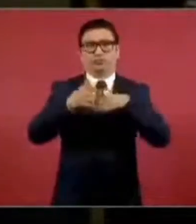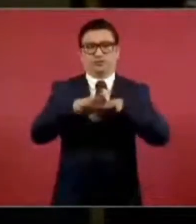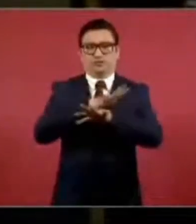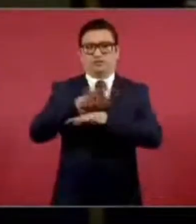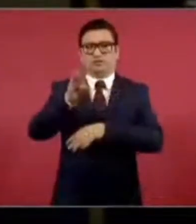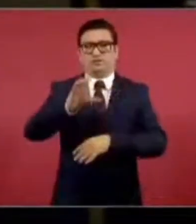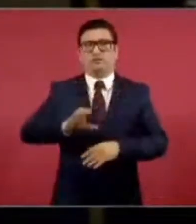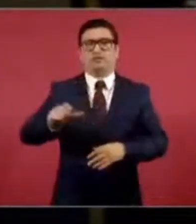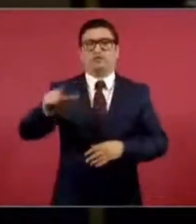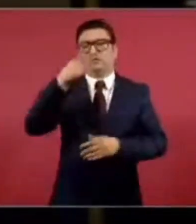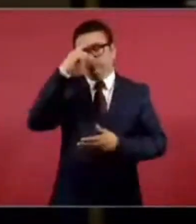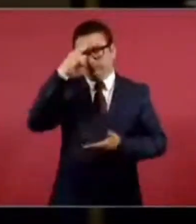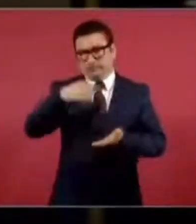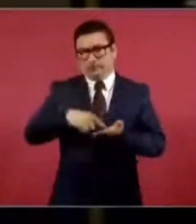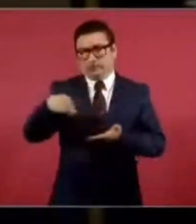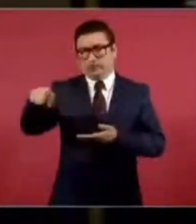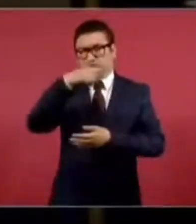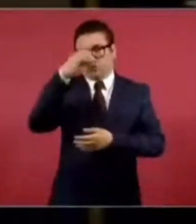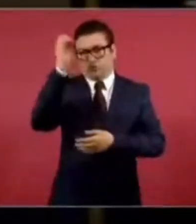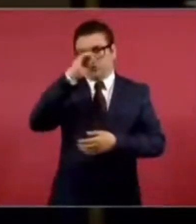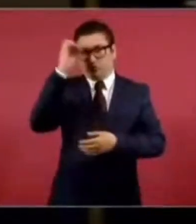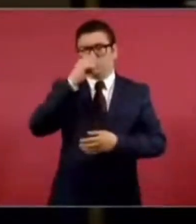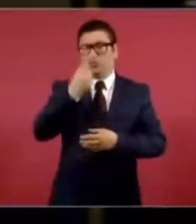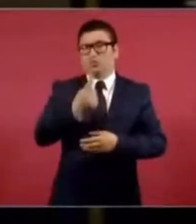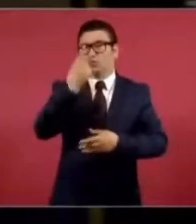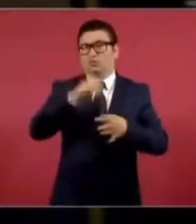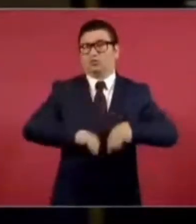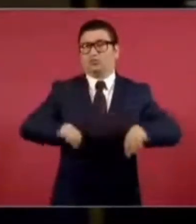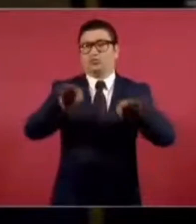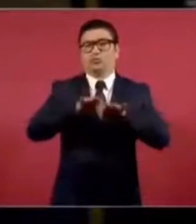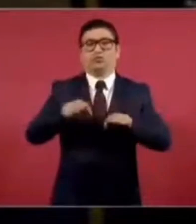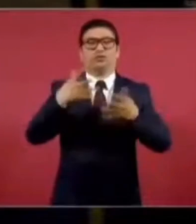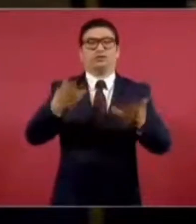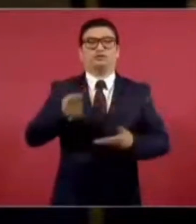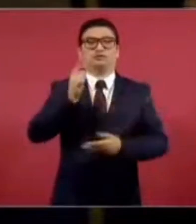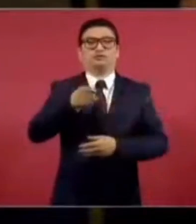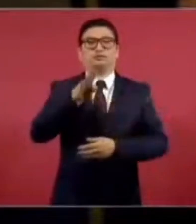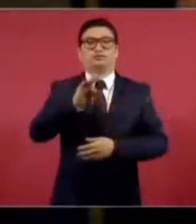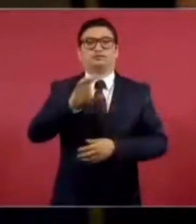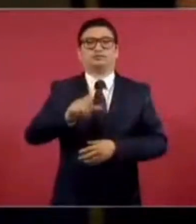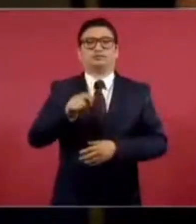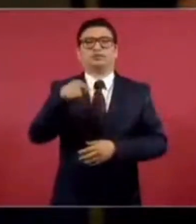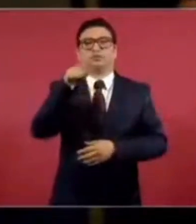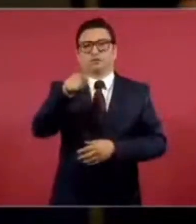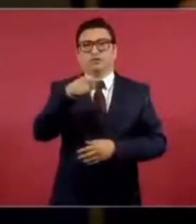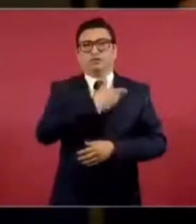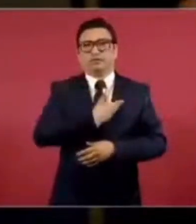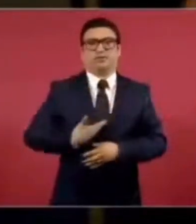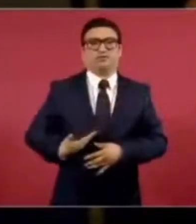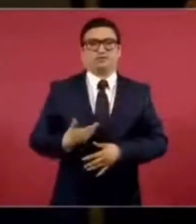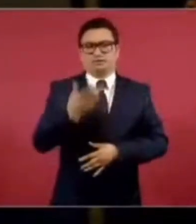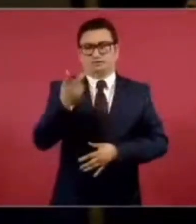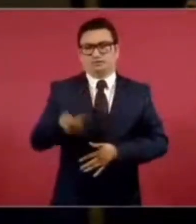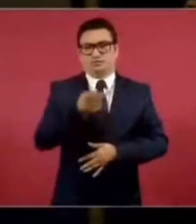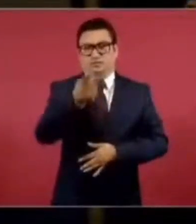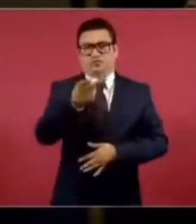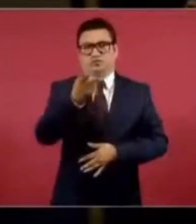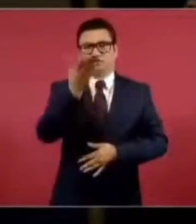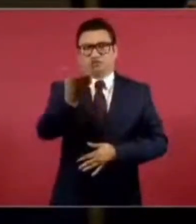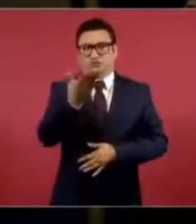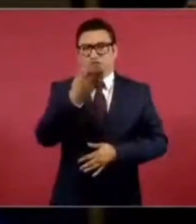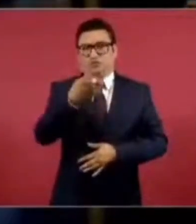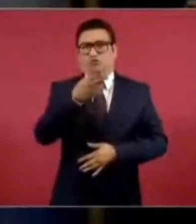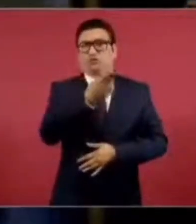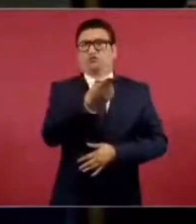California pero creo que la opinión una de las opiniones importantes para los mexicanos sobre Baja California es la del presidente mi pregunta presidente es